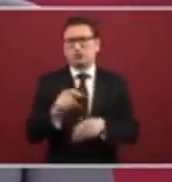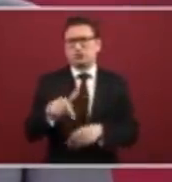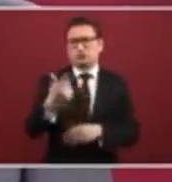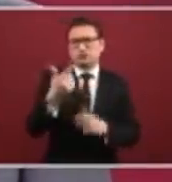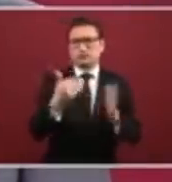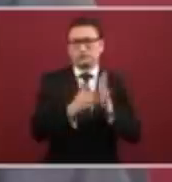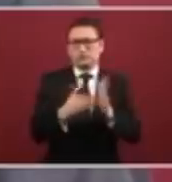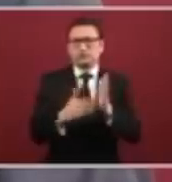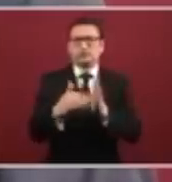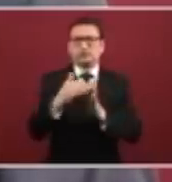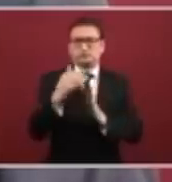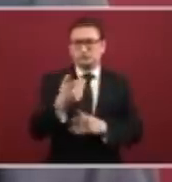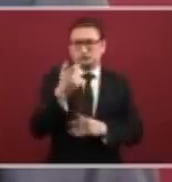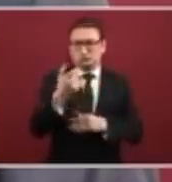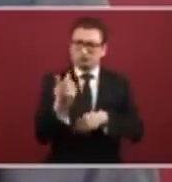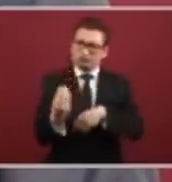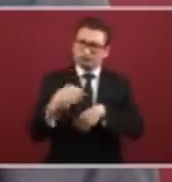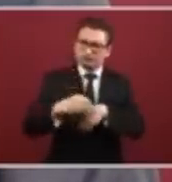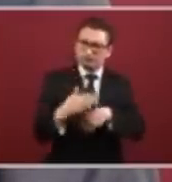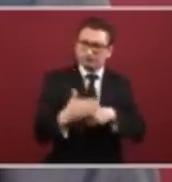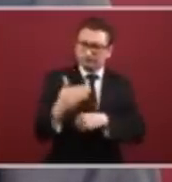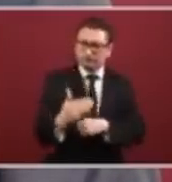pesos adicionales.